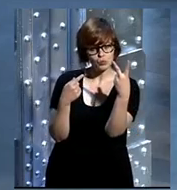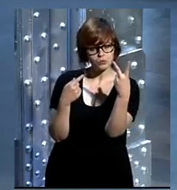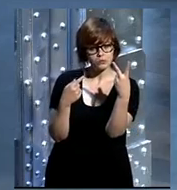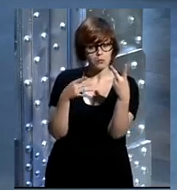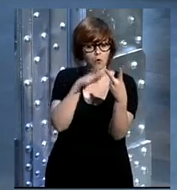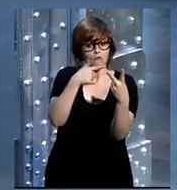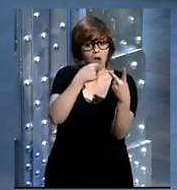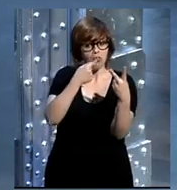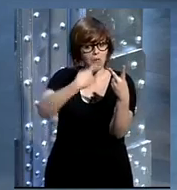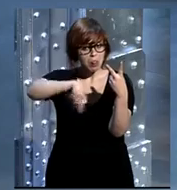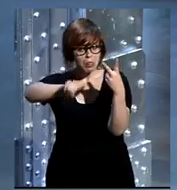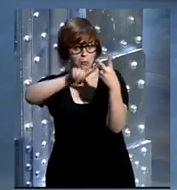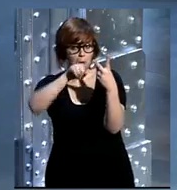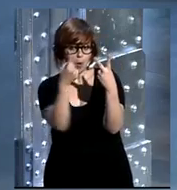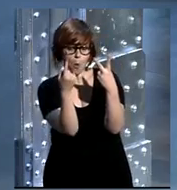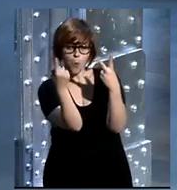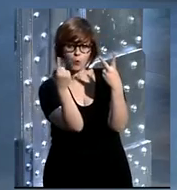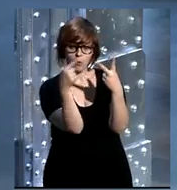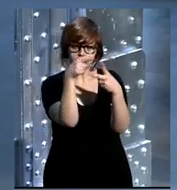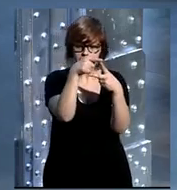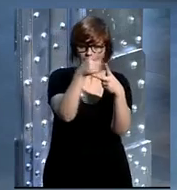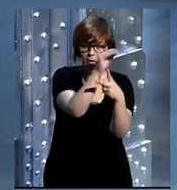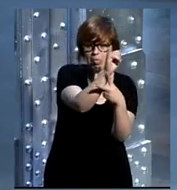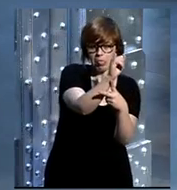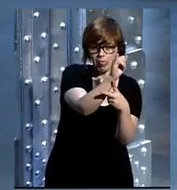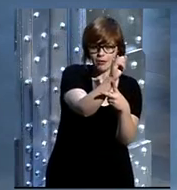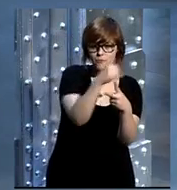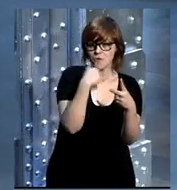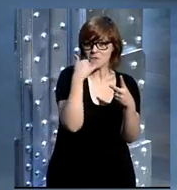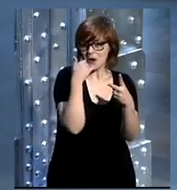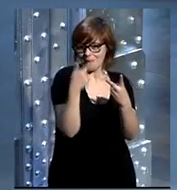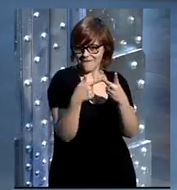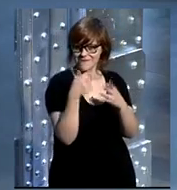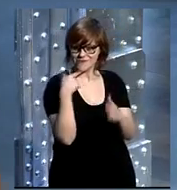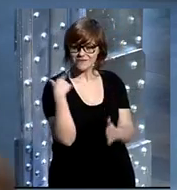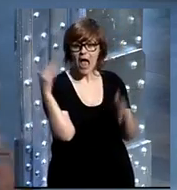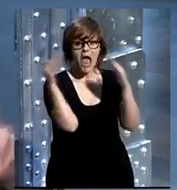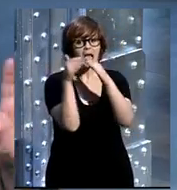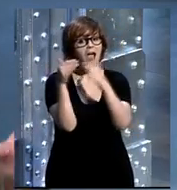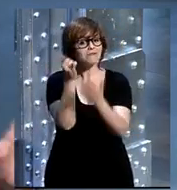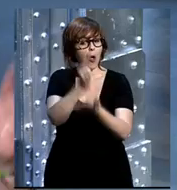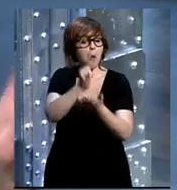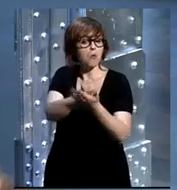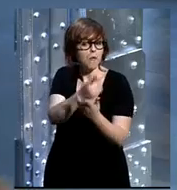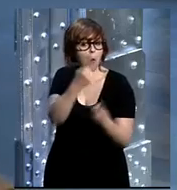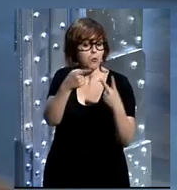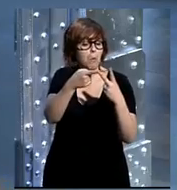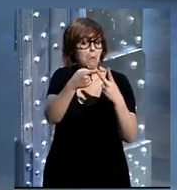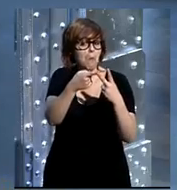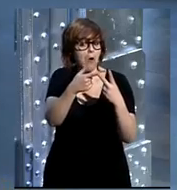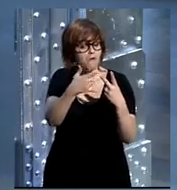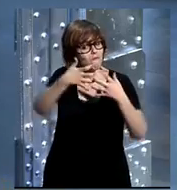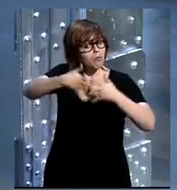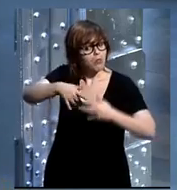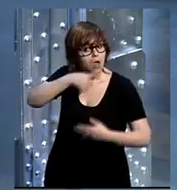podían devolver uno, pues ya tenían la opción de probarse en casa y no tenían que ir a la tienda, y eso solucionaba